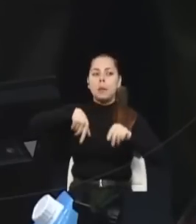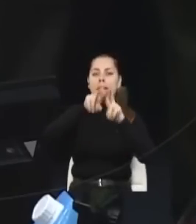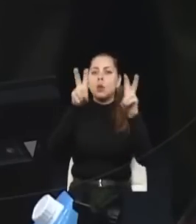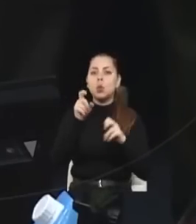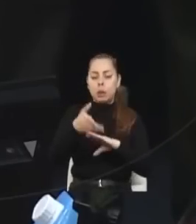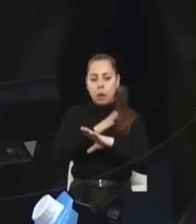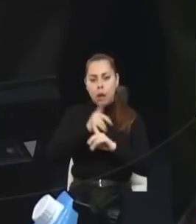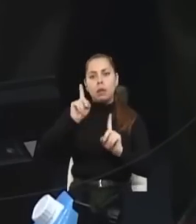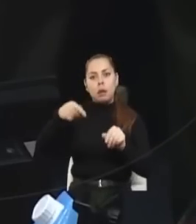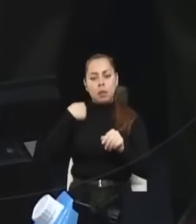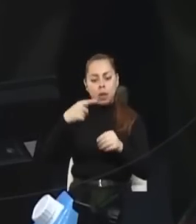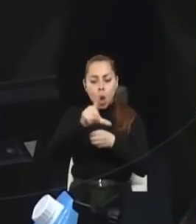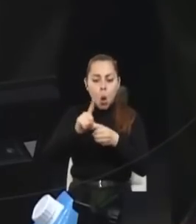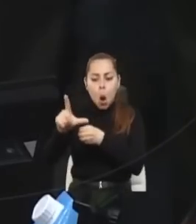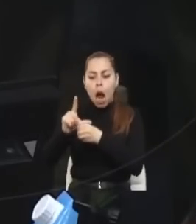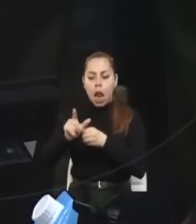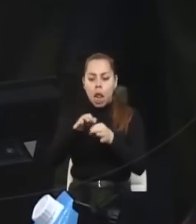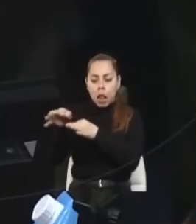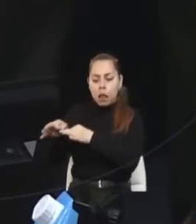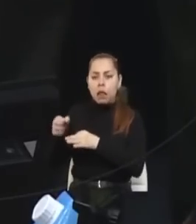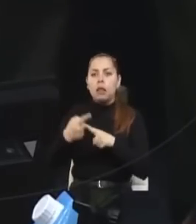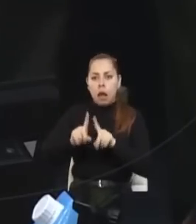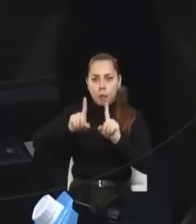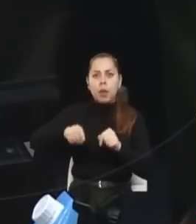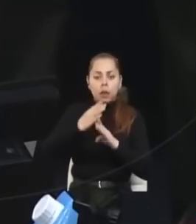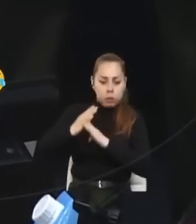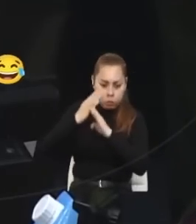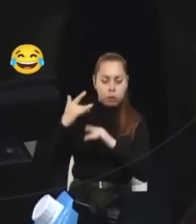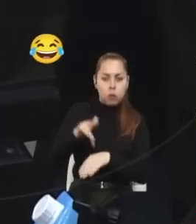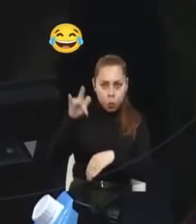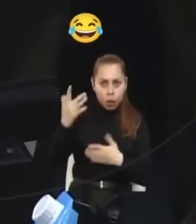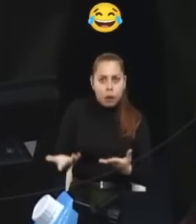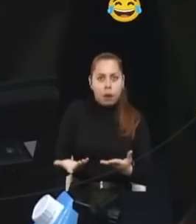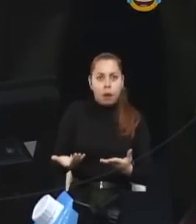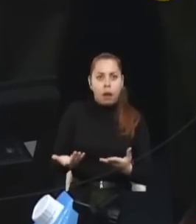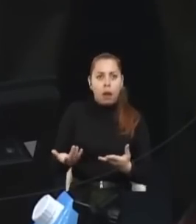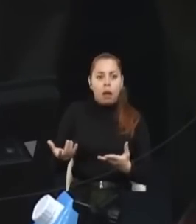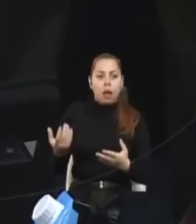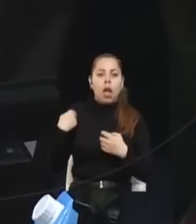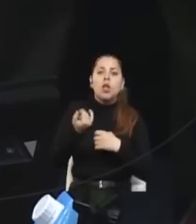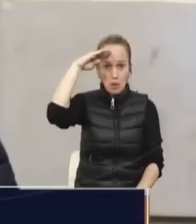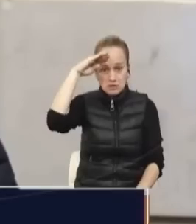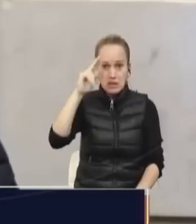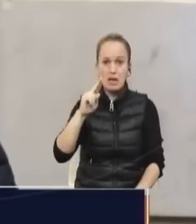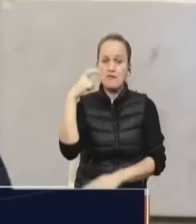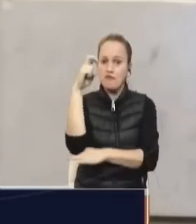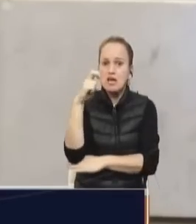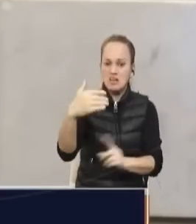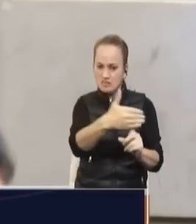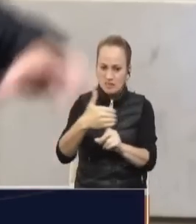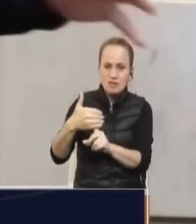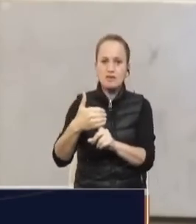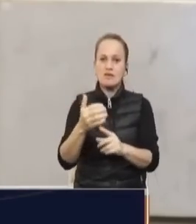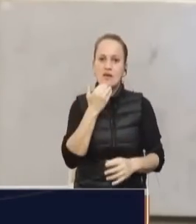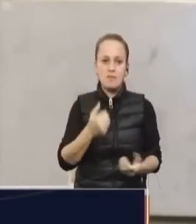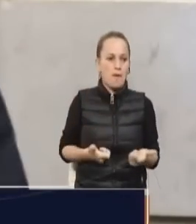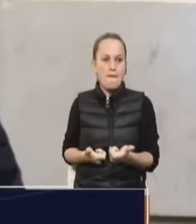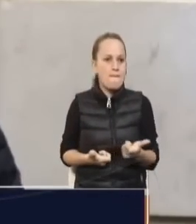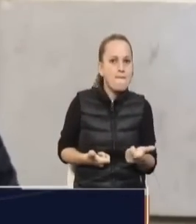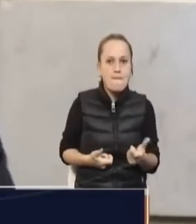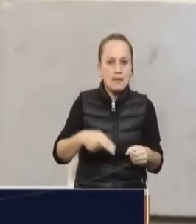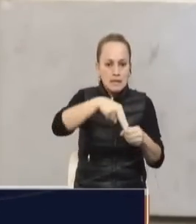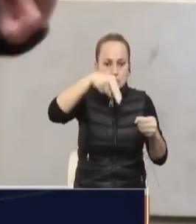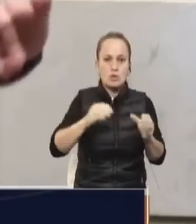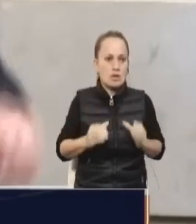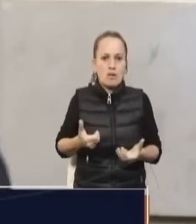tema que toca autoridades locales. Esa maña de escurrir el bulto es muy complicada. Entonces, hoy vemos las caravanas escoltando a los